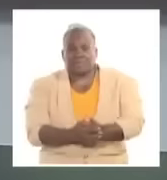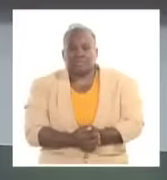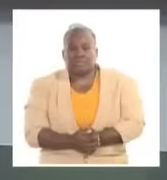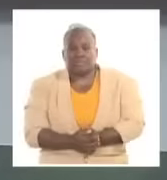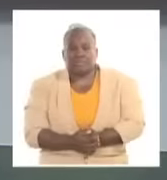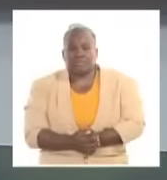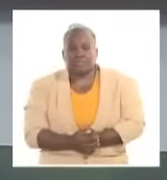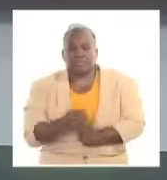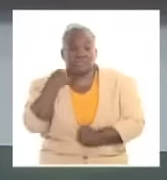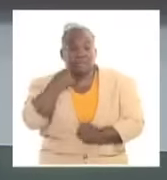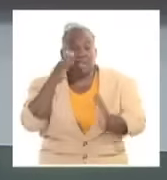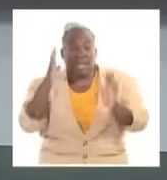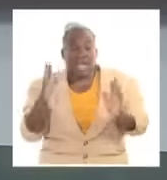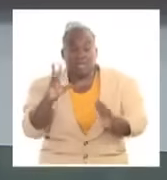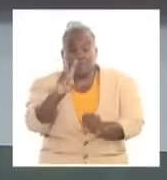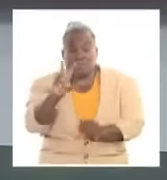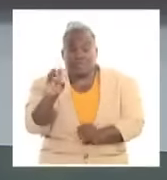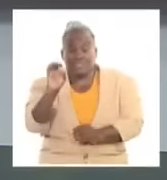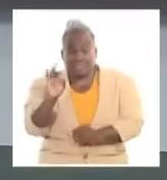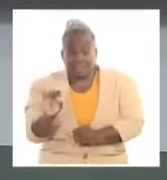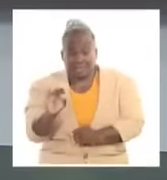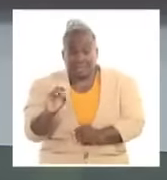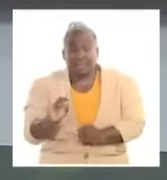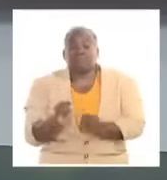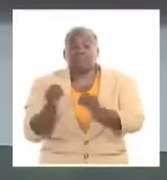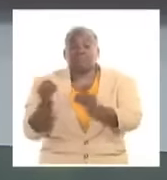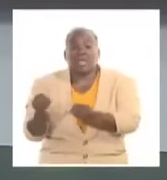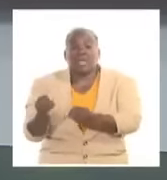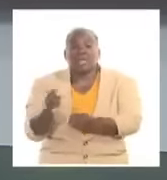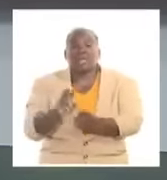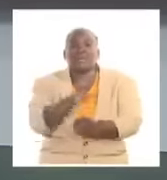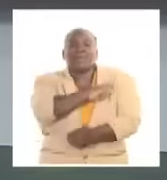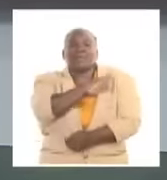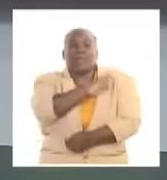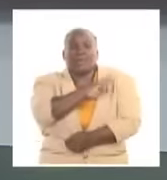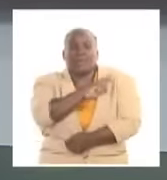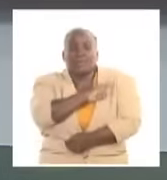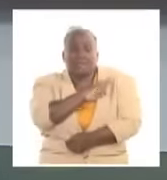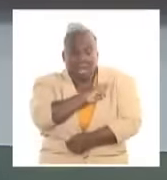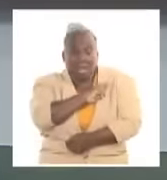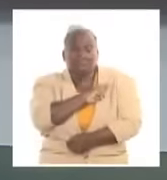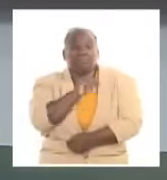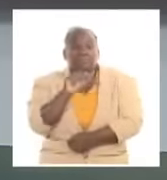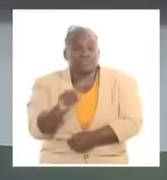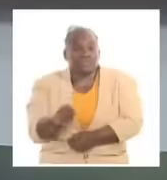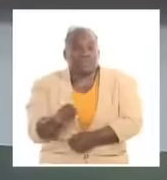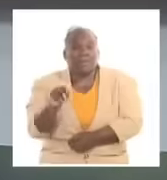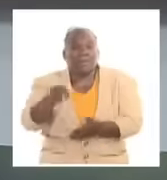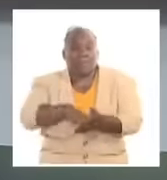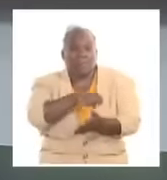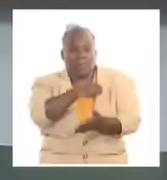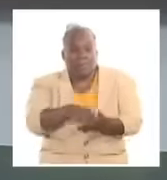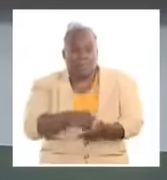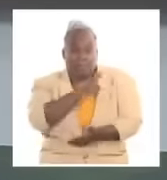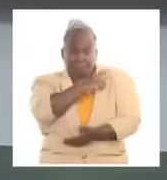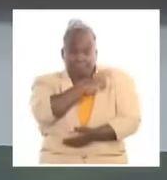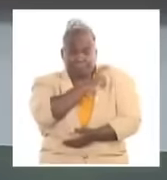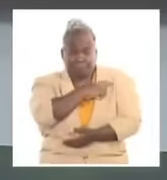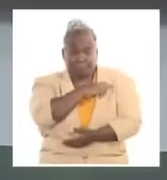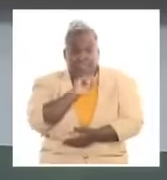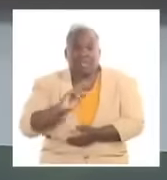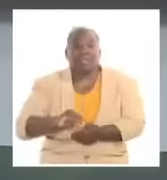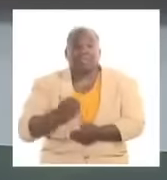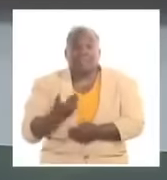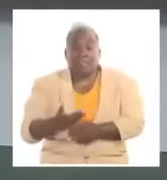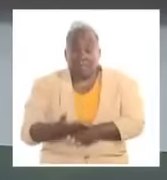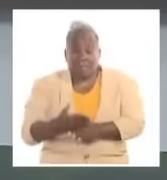En el año 2007 es designado vicepresidente del Consejo de la Administración Provincial del Poder Popular y posteriormente vicepresidente